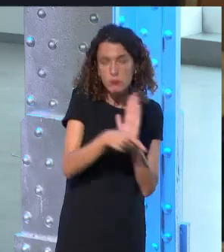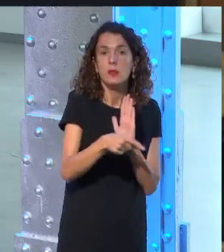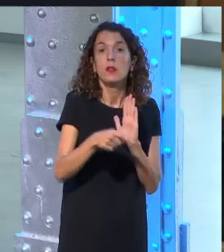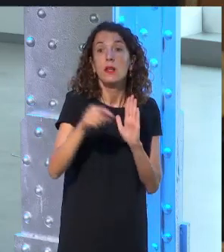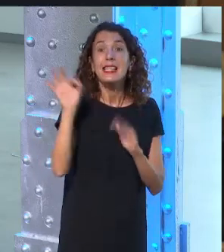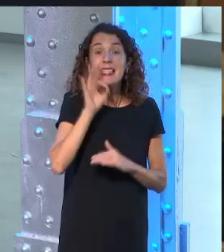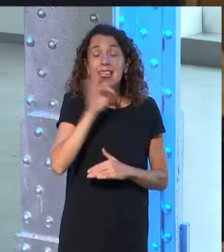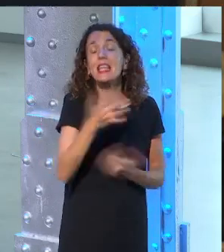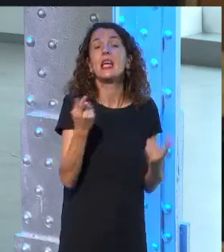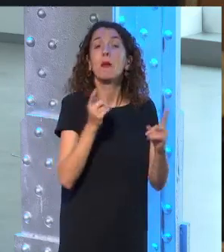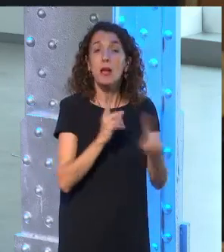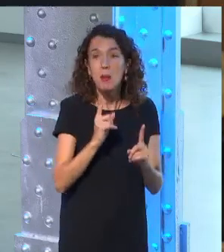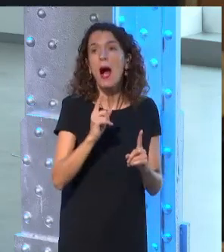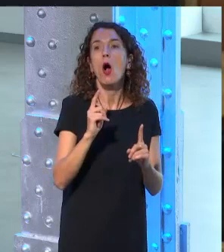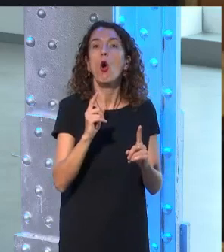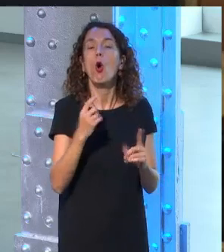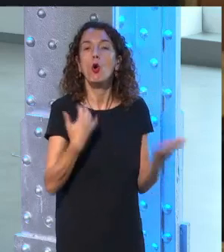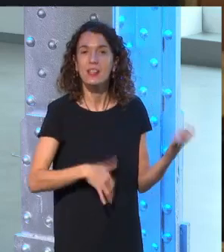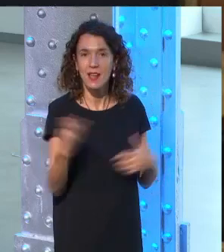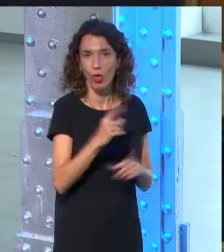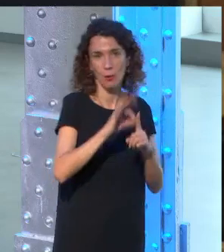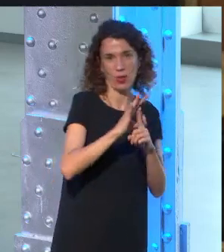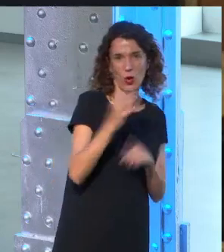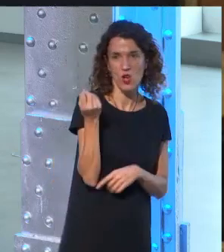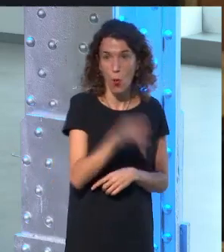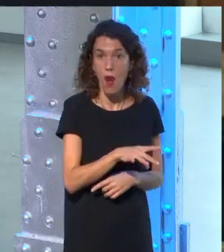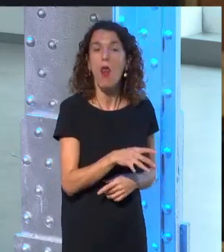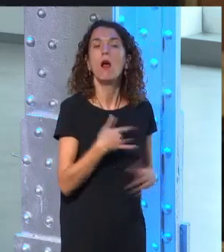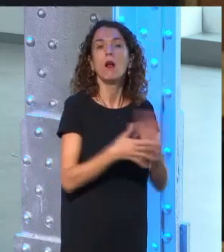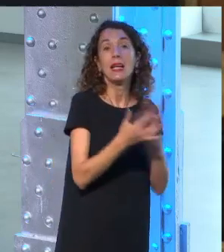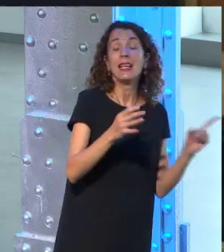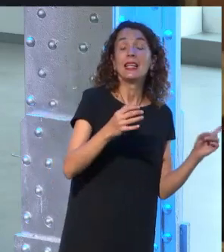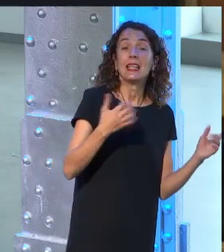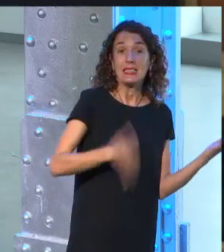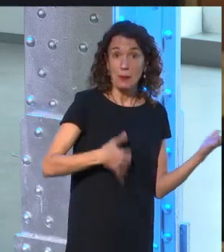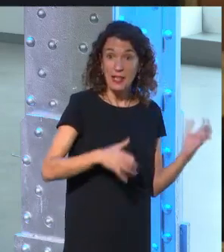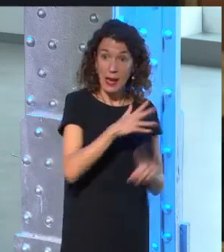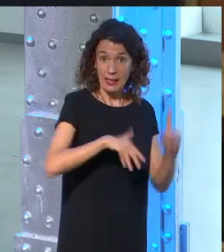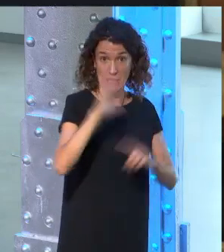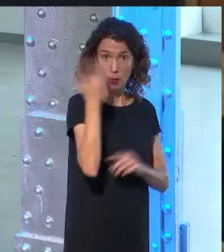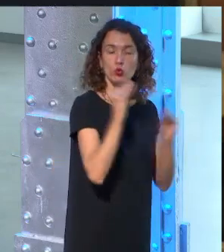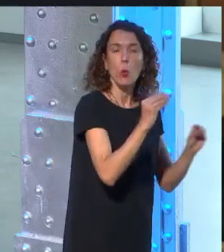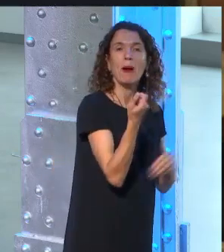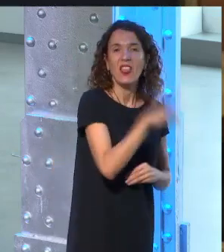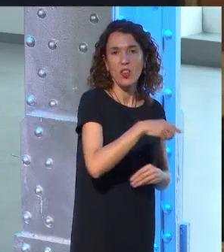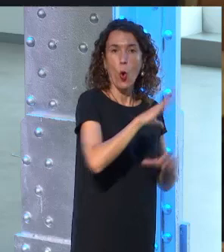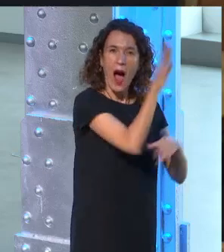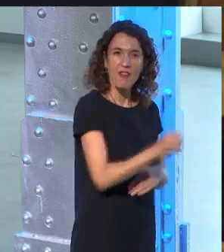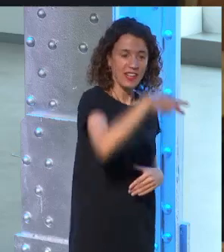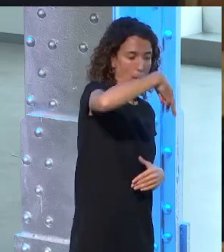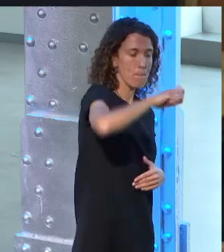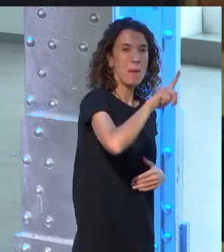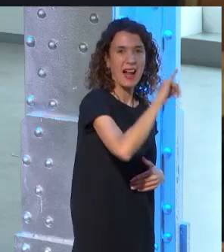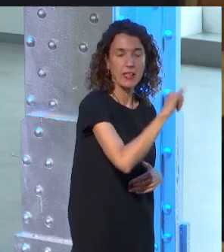la temperatura de Bilbao se parecerá a la de Sevilla, el clima, y que el clima de Sevilla se parecerá al de Mali. De eso es de lo que estamos hablando. Y ese